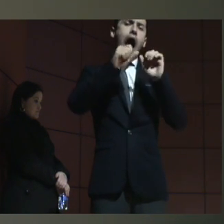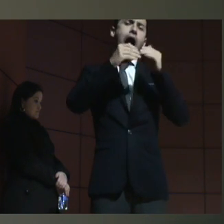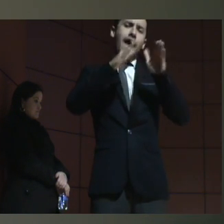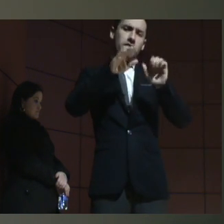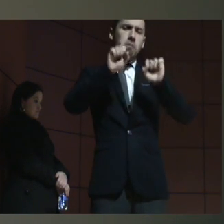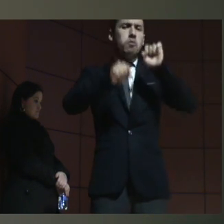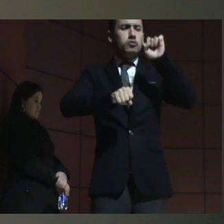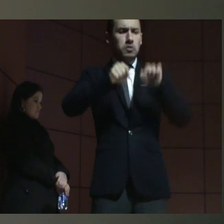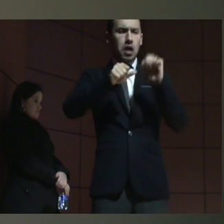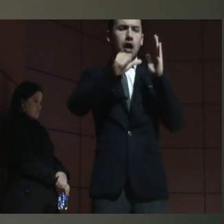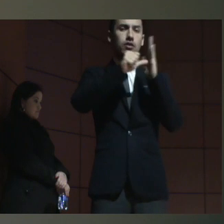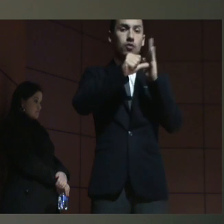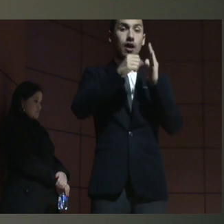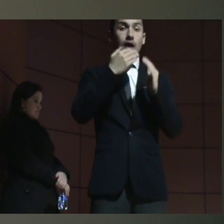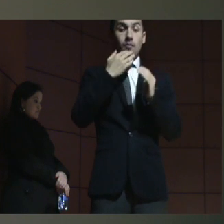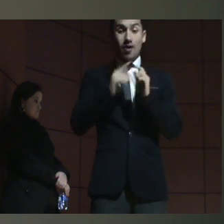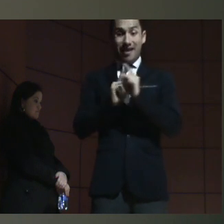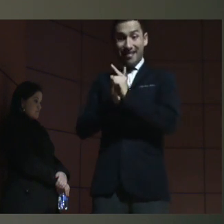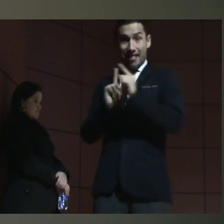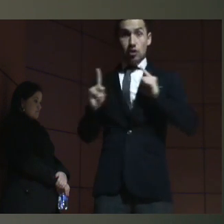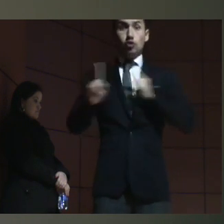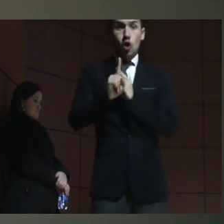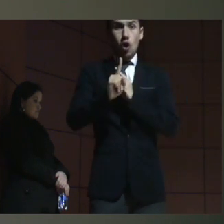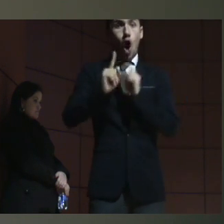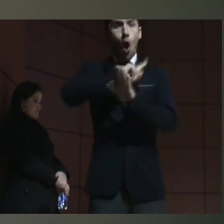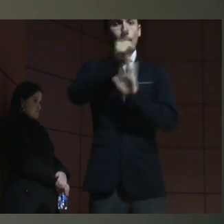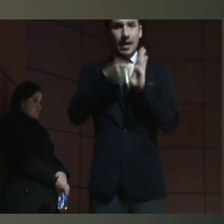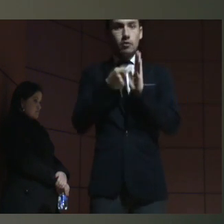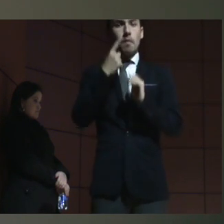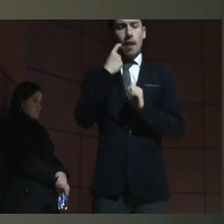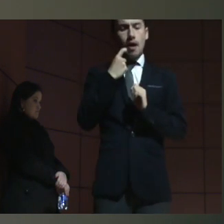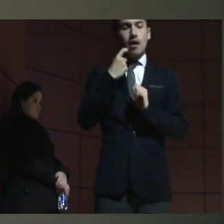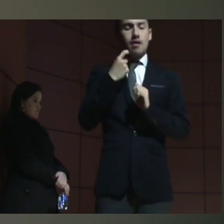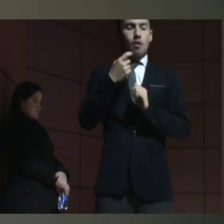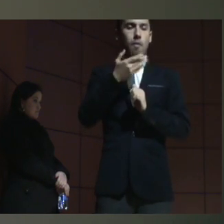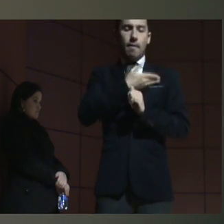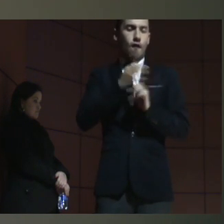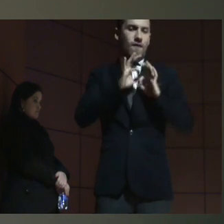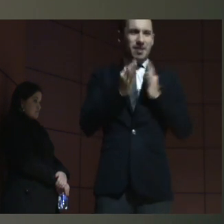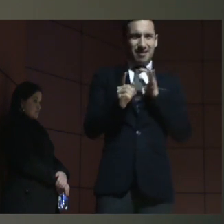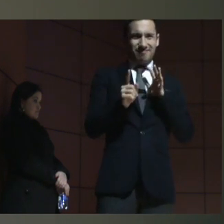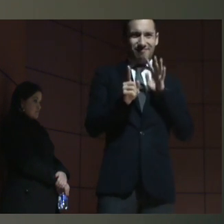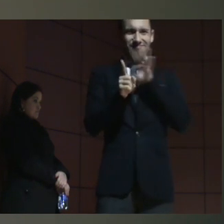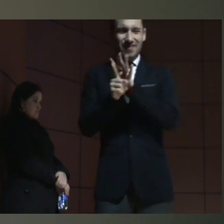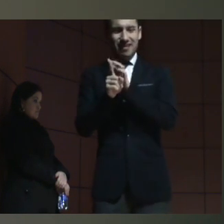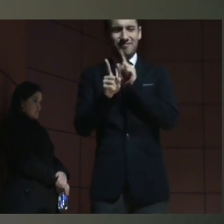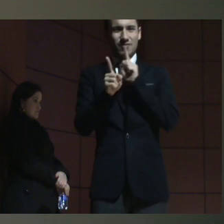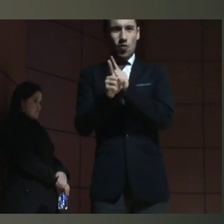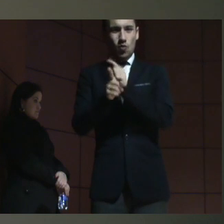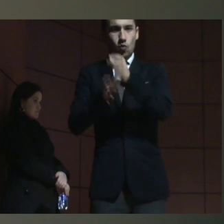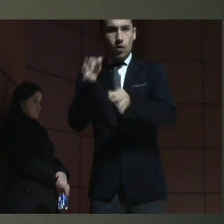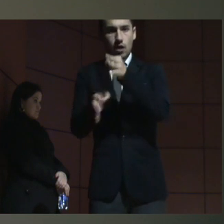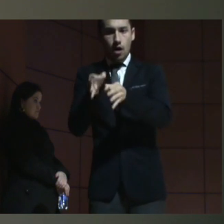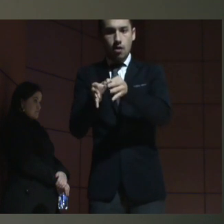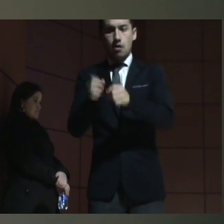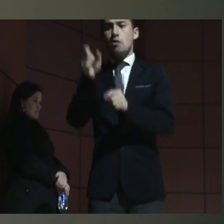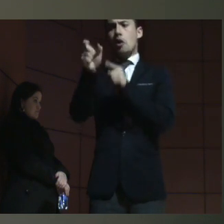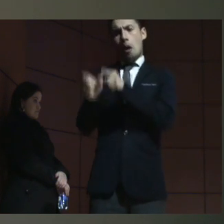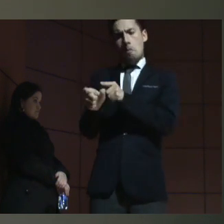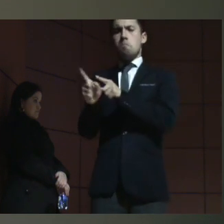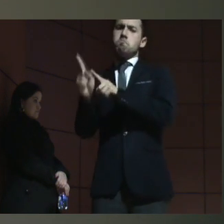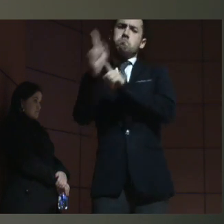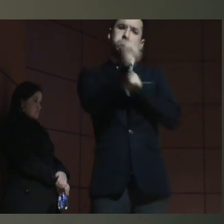de que la persona bajo interdicción absoluta pueda rehabilitarse lo que a la luz del código civil era absolutamente imposible de pensar